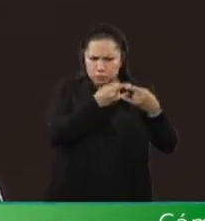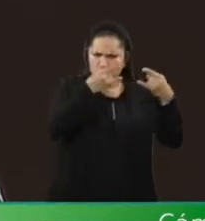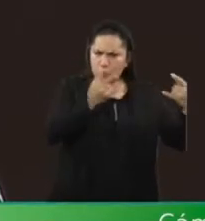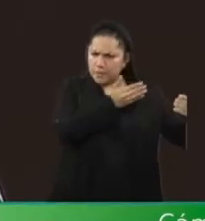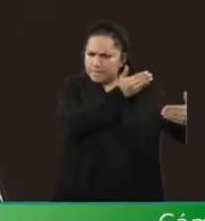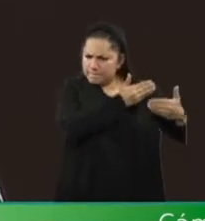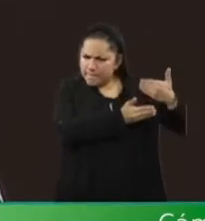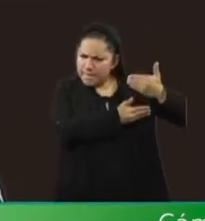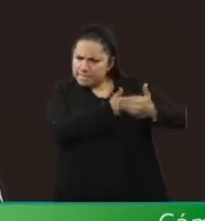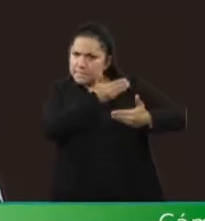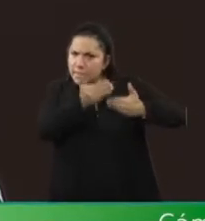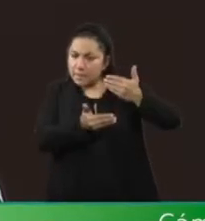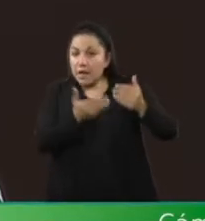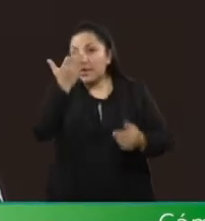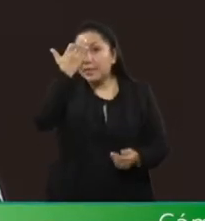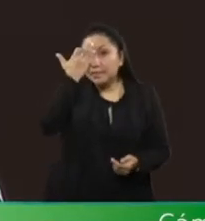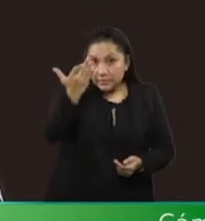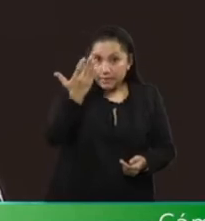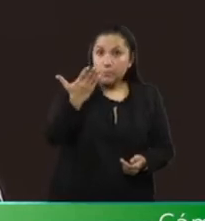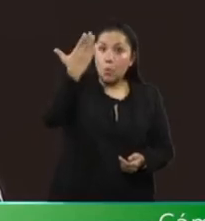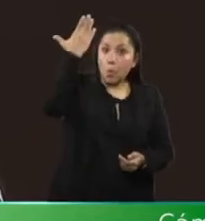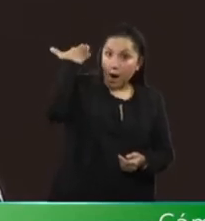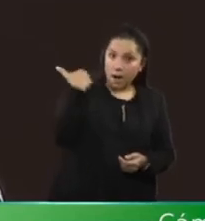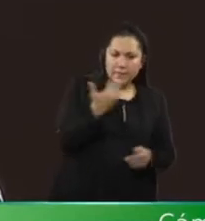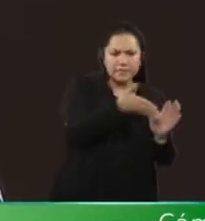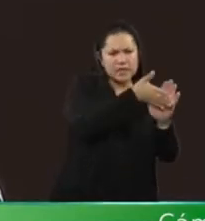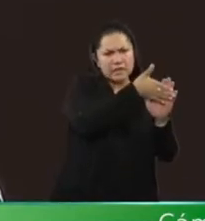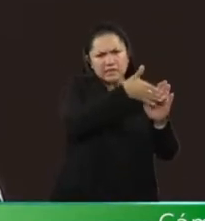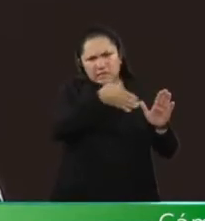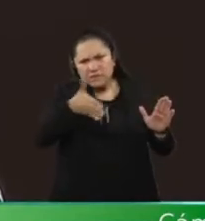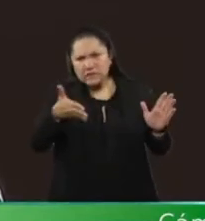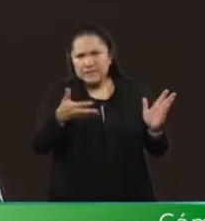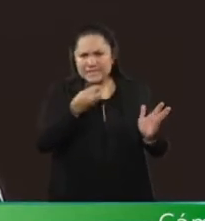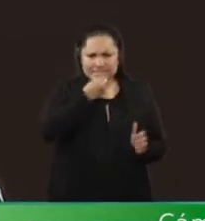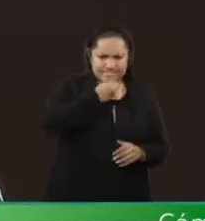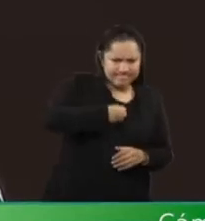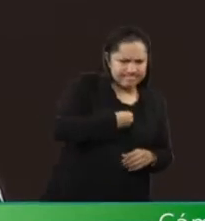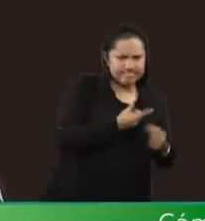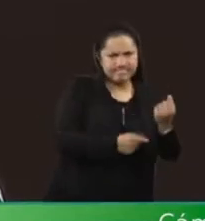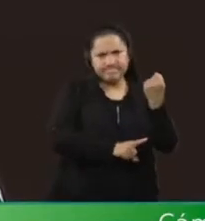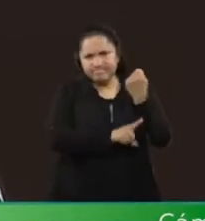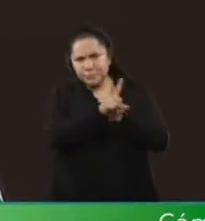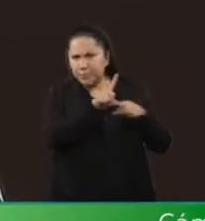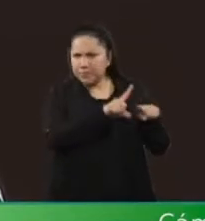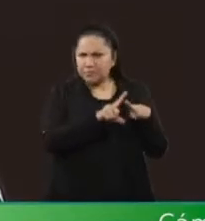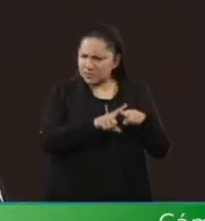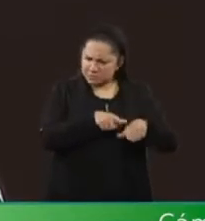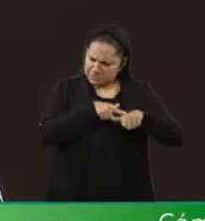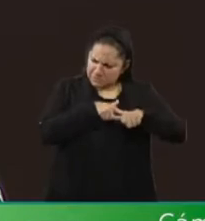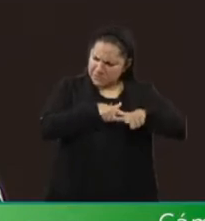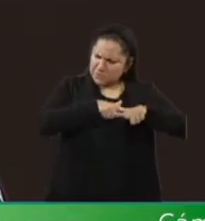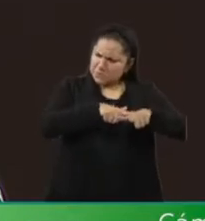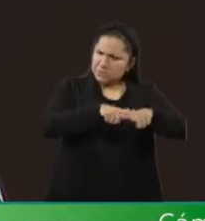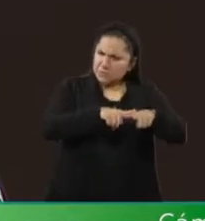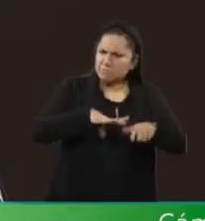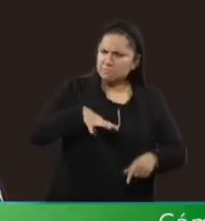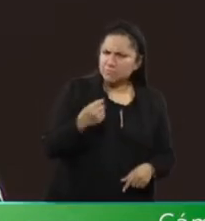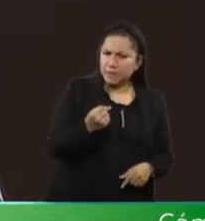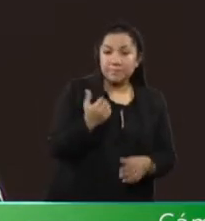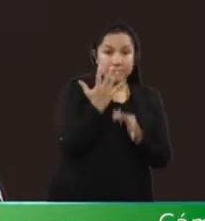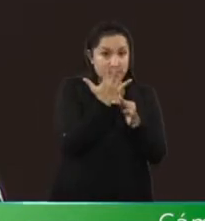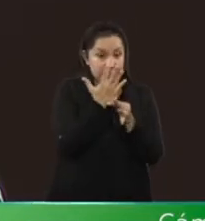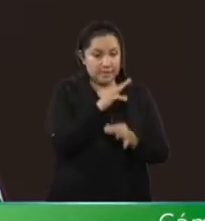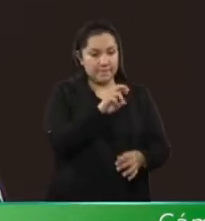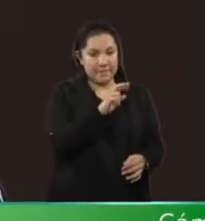siglos de sacrificio. Rigoberta Menchú. México se caracteriza por tener una población